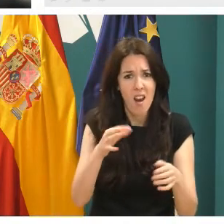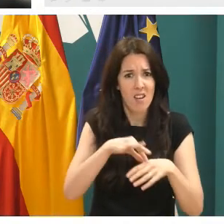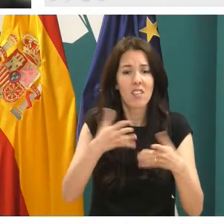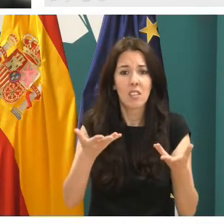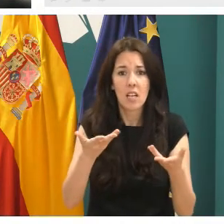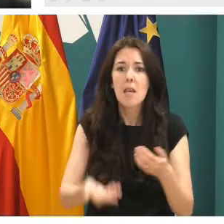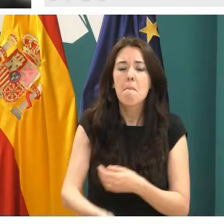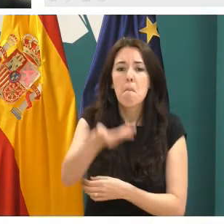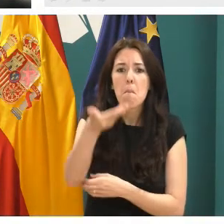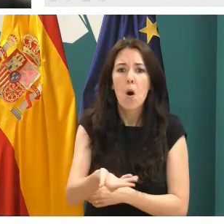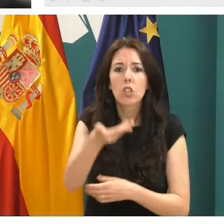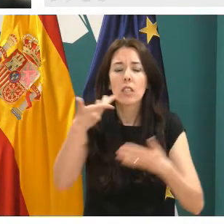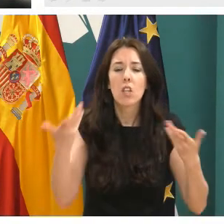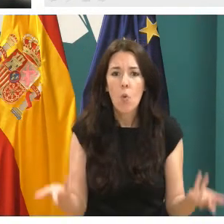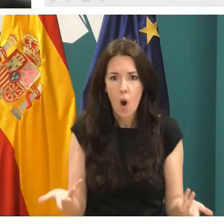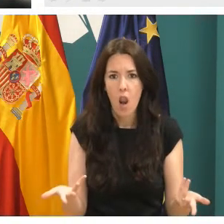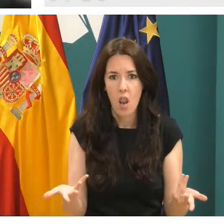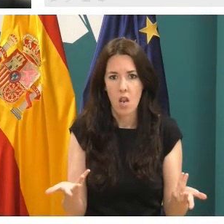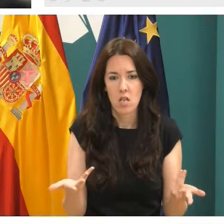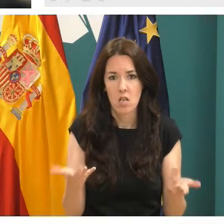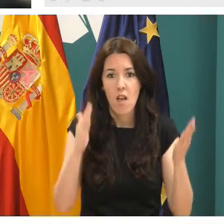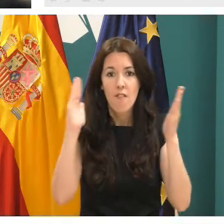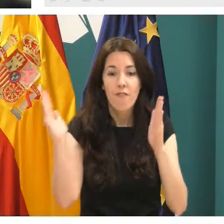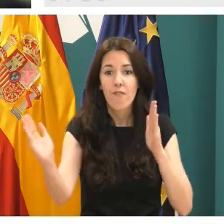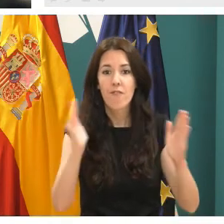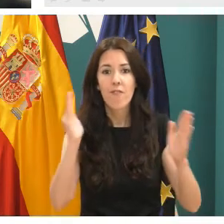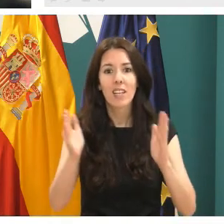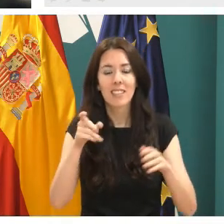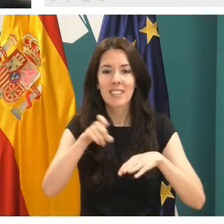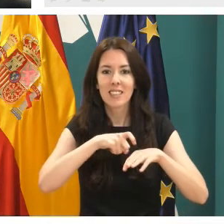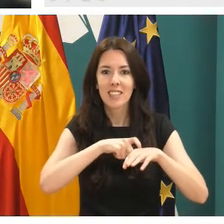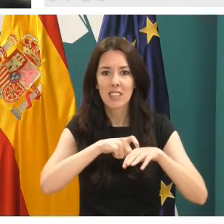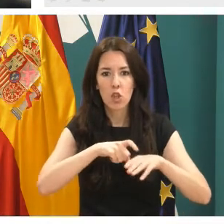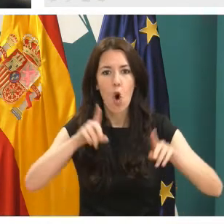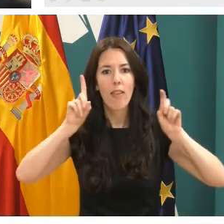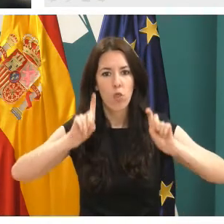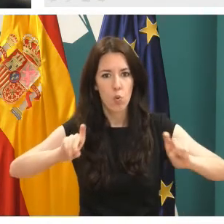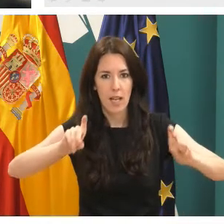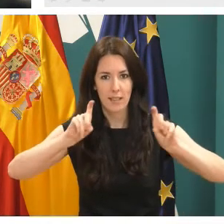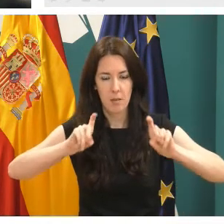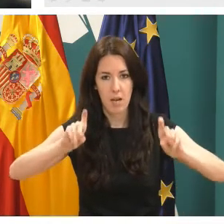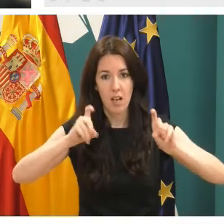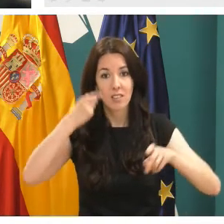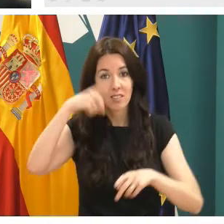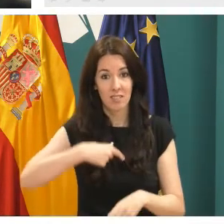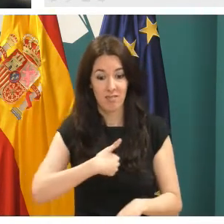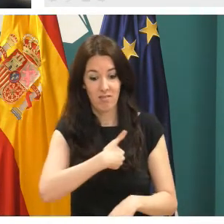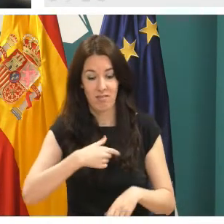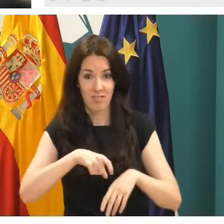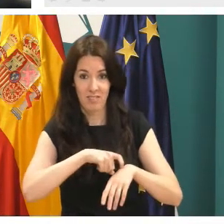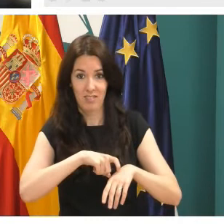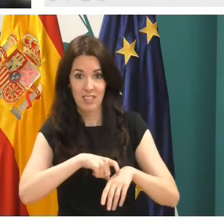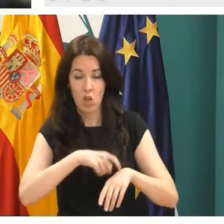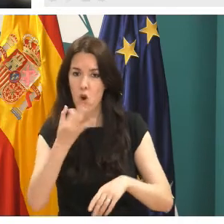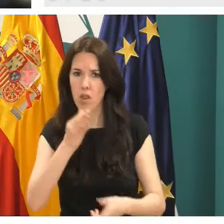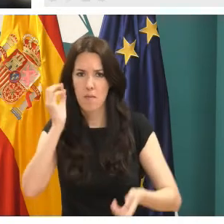muy importante una fase psicoeducativa que también los psicólogos podemos y